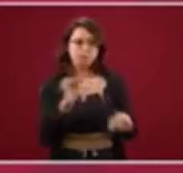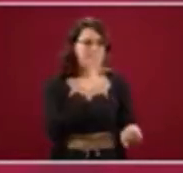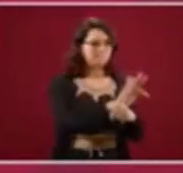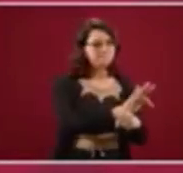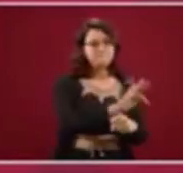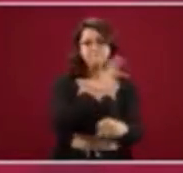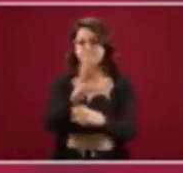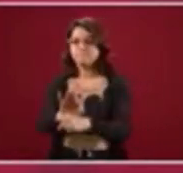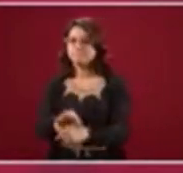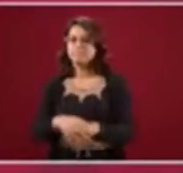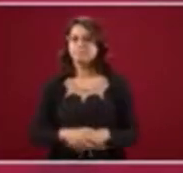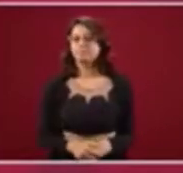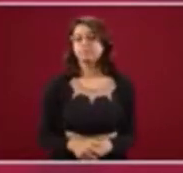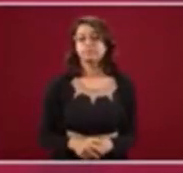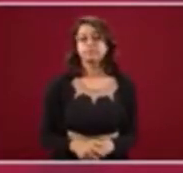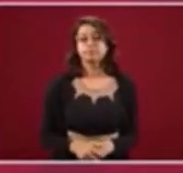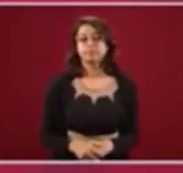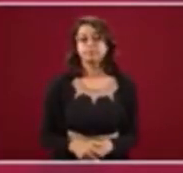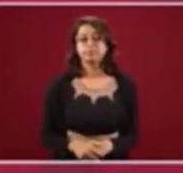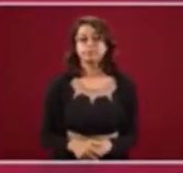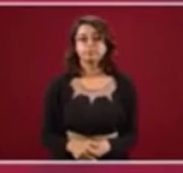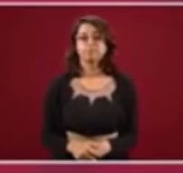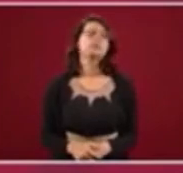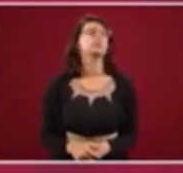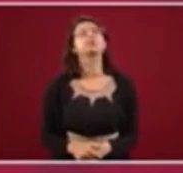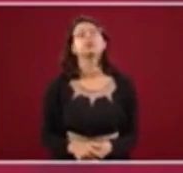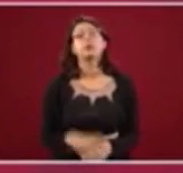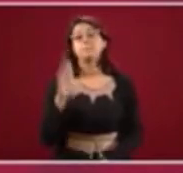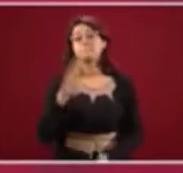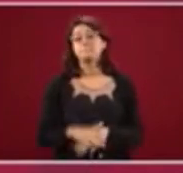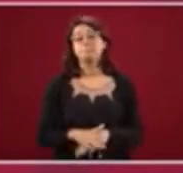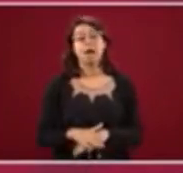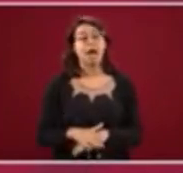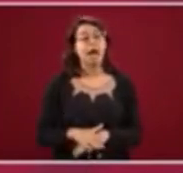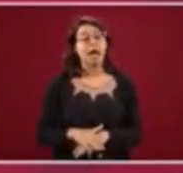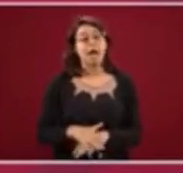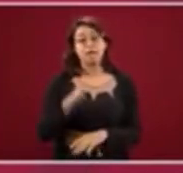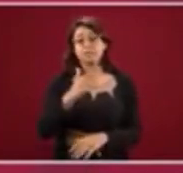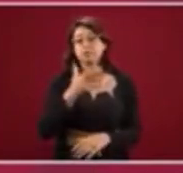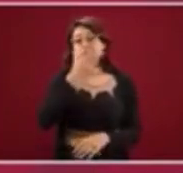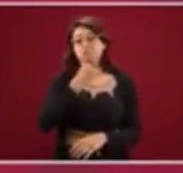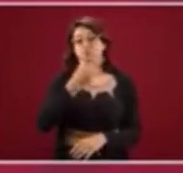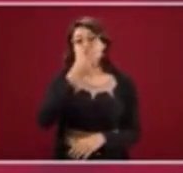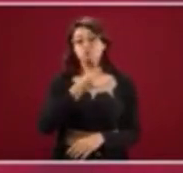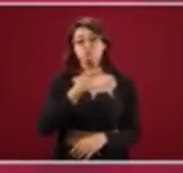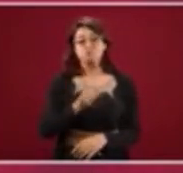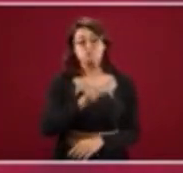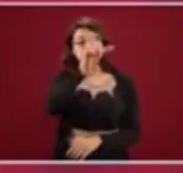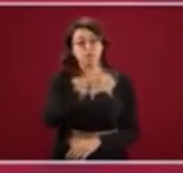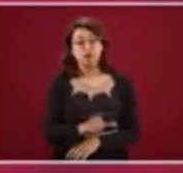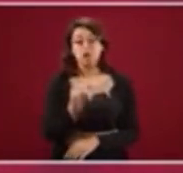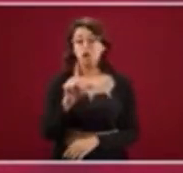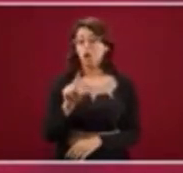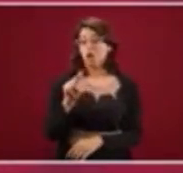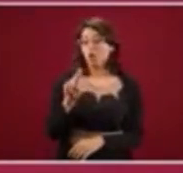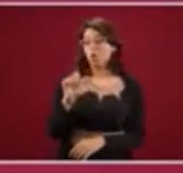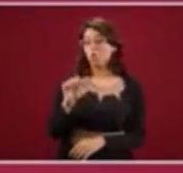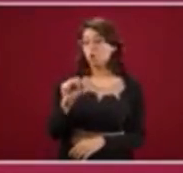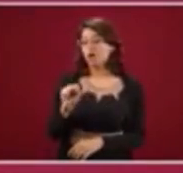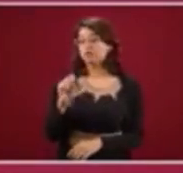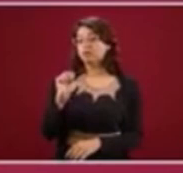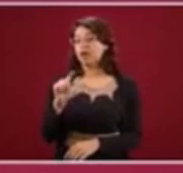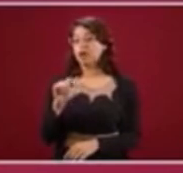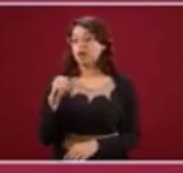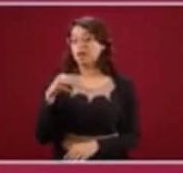El ideólogo principal del conservadurismo, Lucas Alamán, eso era lo que planteaba.